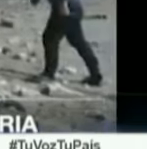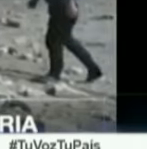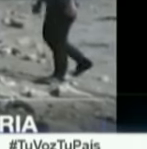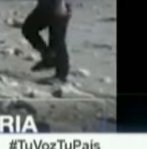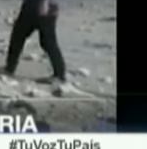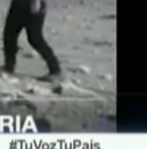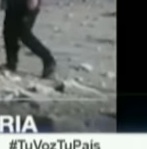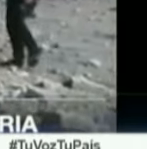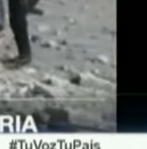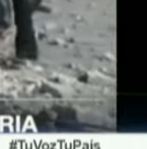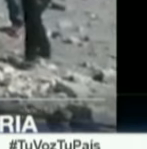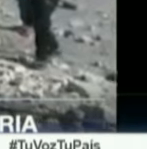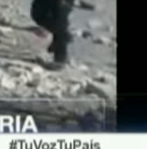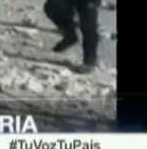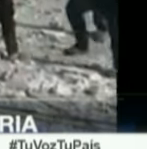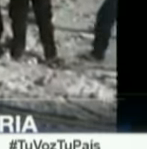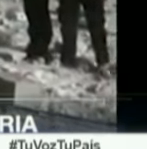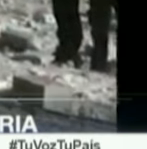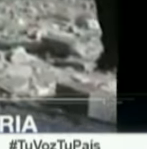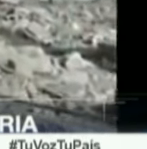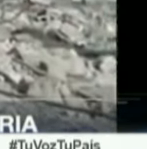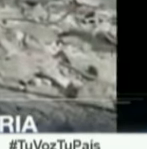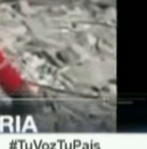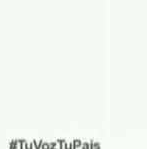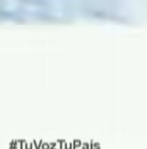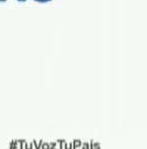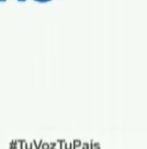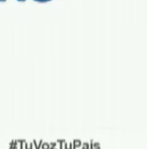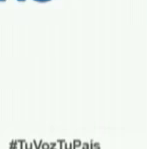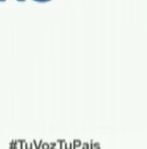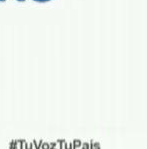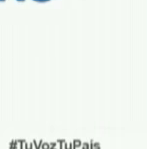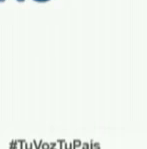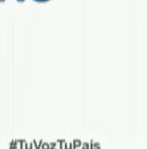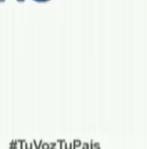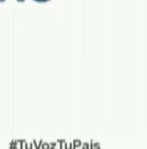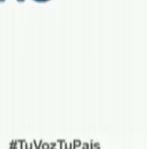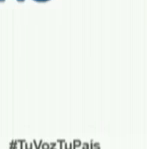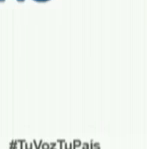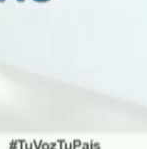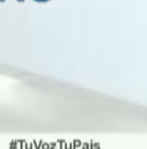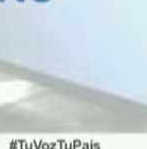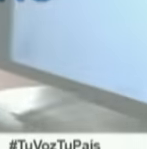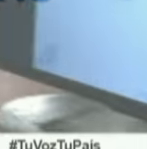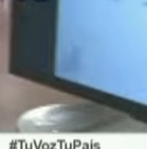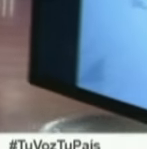gobierno sirio y los rebeldes, los conflictos continúan.